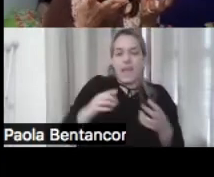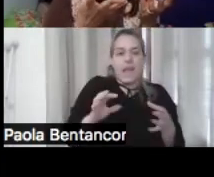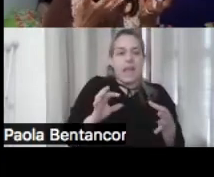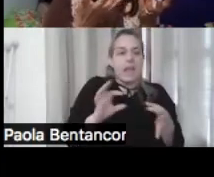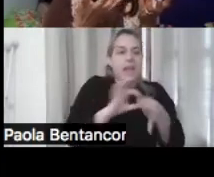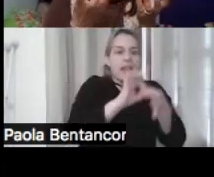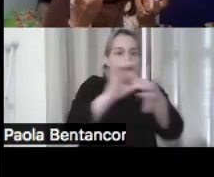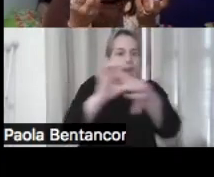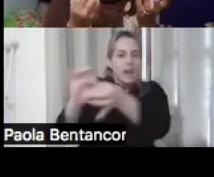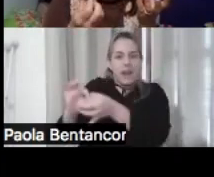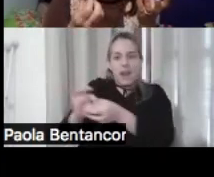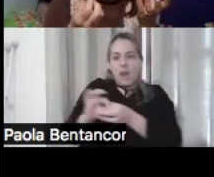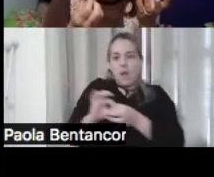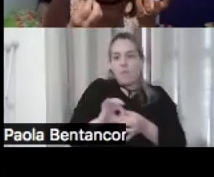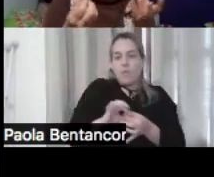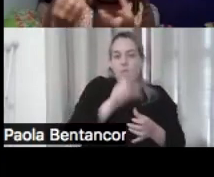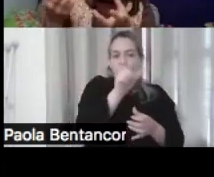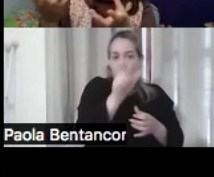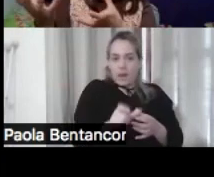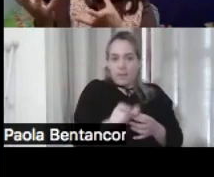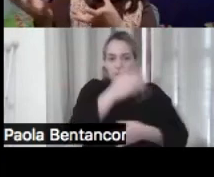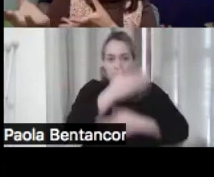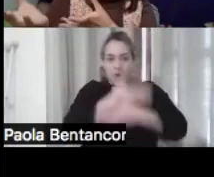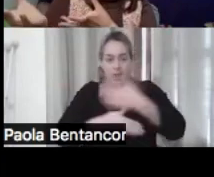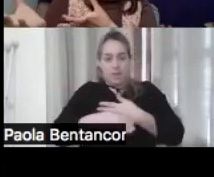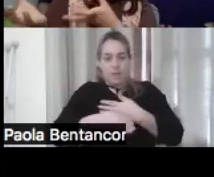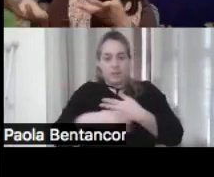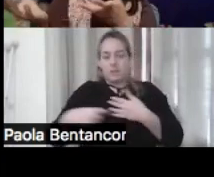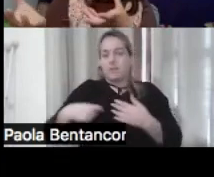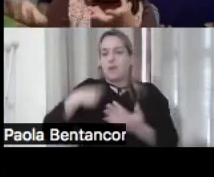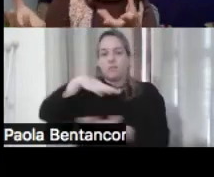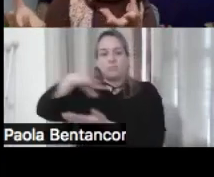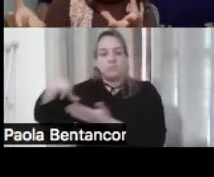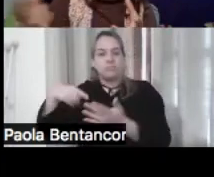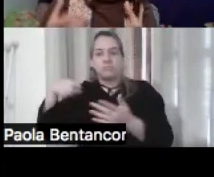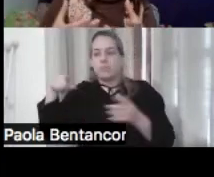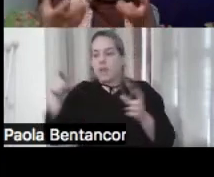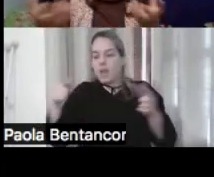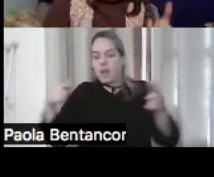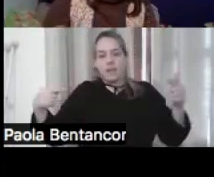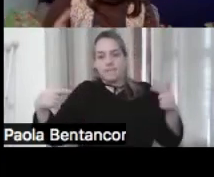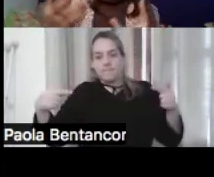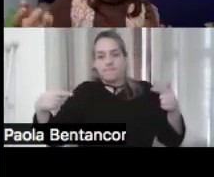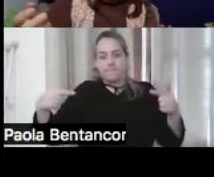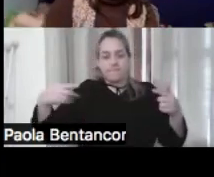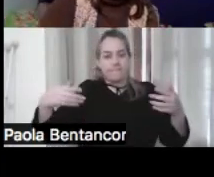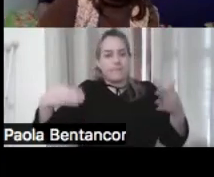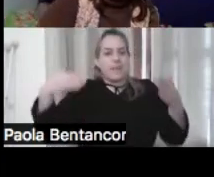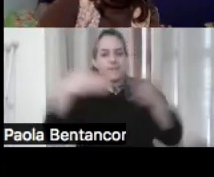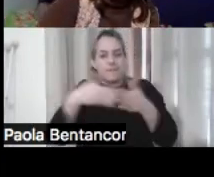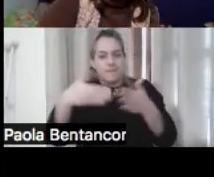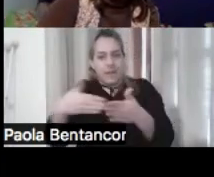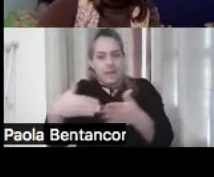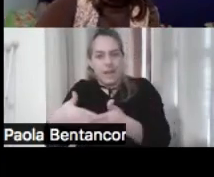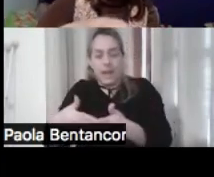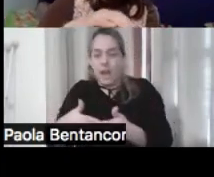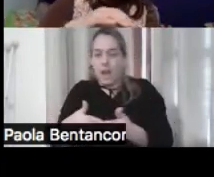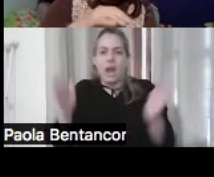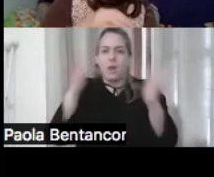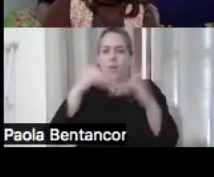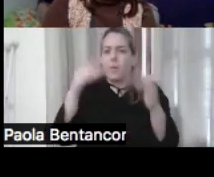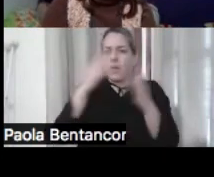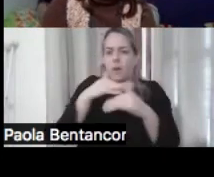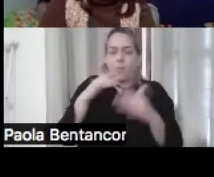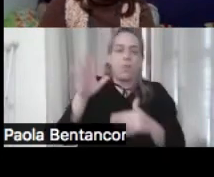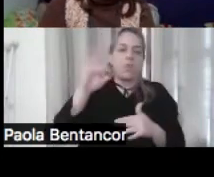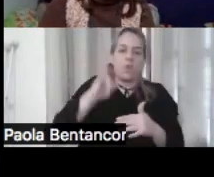persona, las barreras que el entorno ponga y la imposibilidad de la participación plena o el desempeño en las ocupaciones de la vida